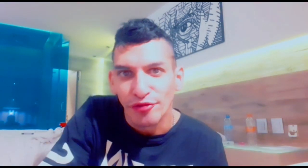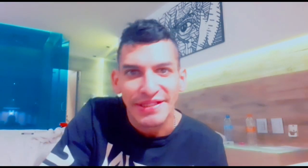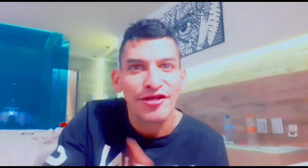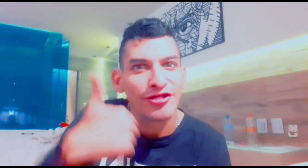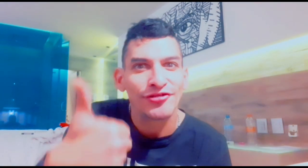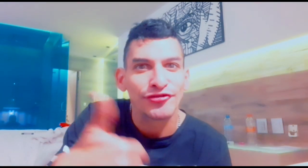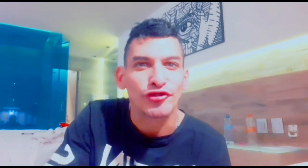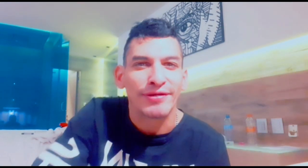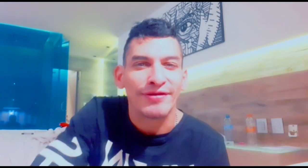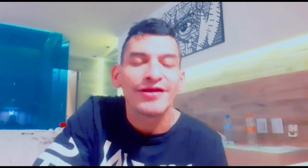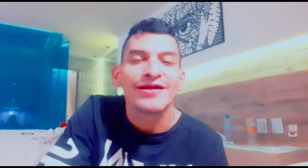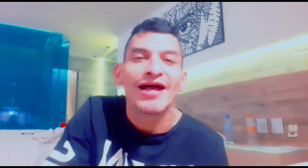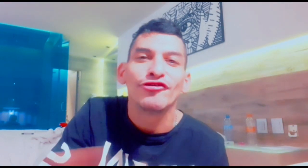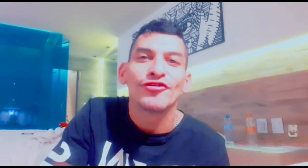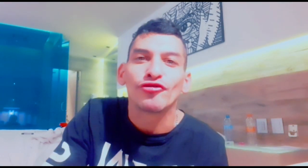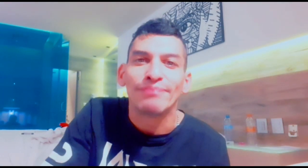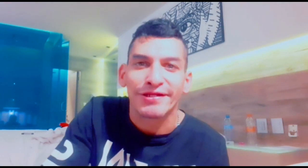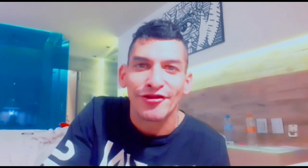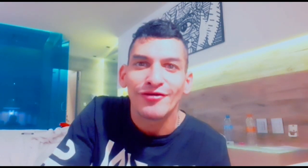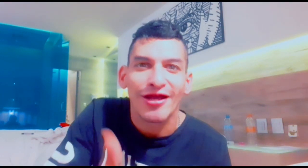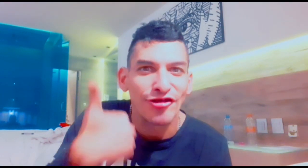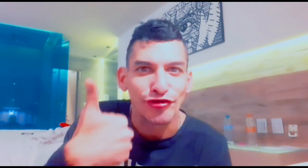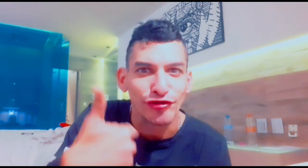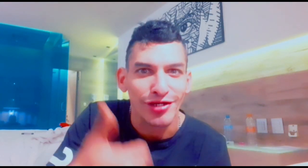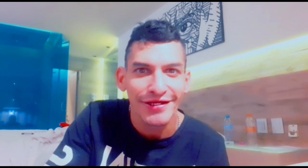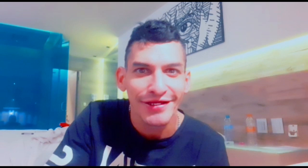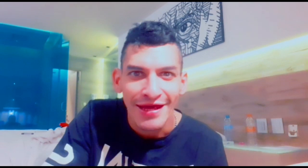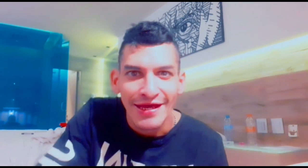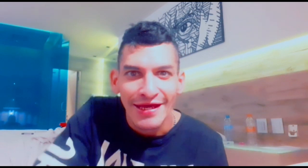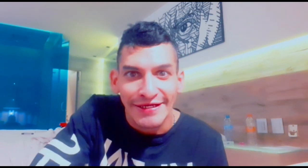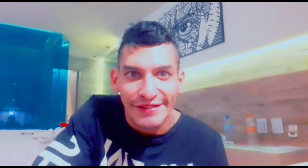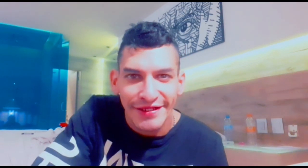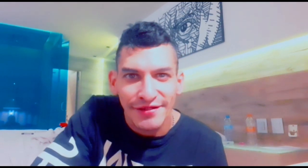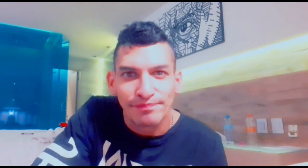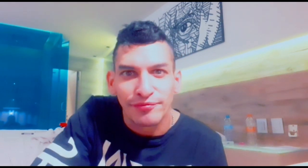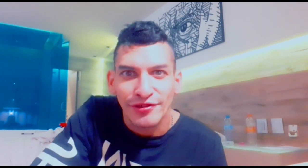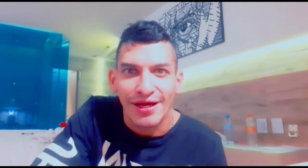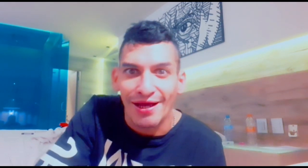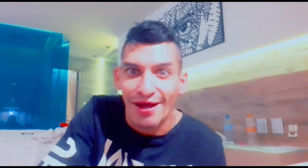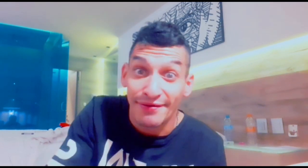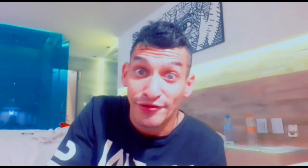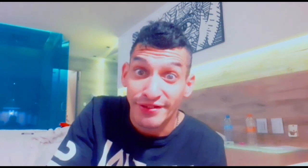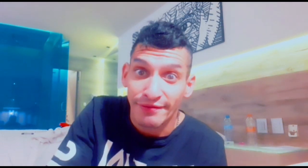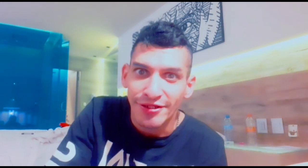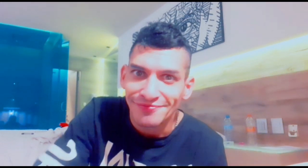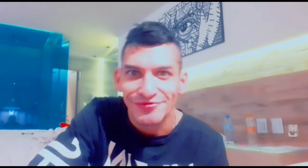y YouTube. Así que ayúdanos suscribiéndote, ayúdanos compartiendo, ayúdanos con tu like y gracias